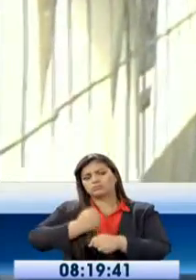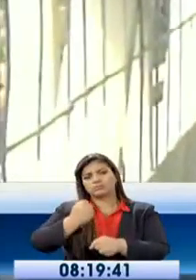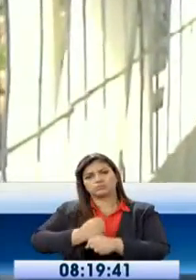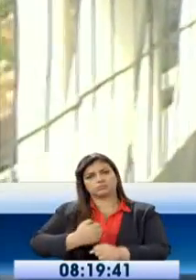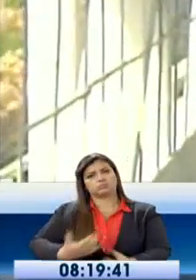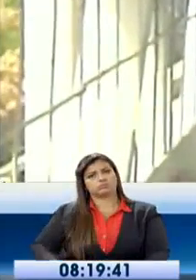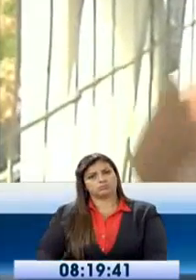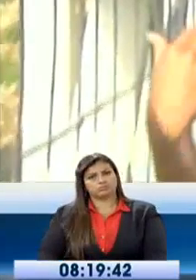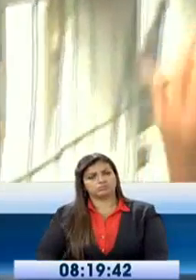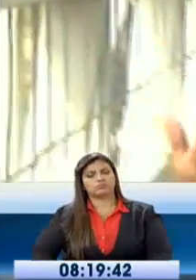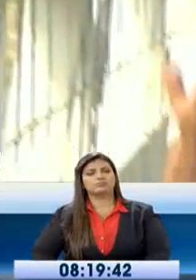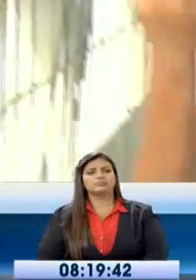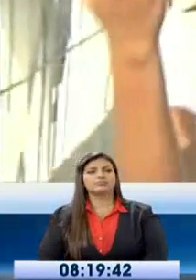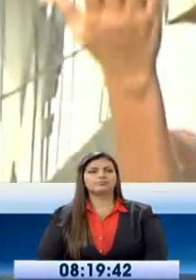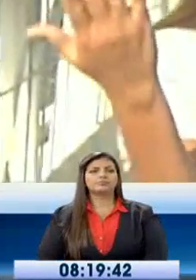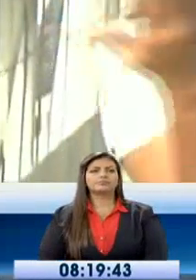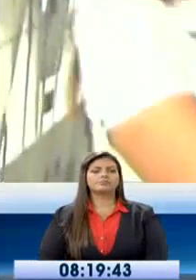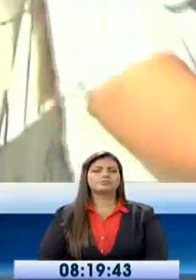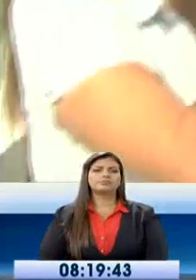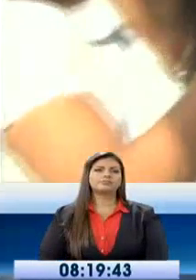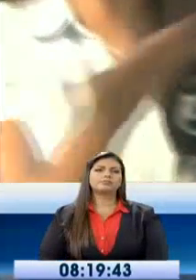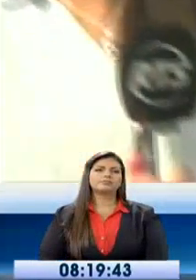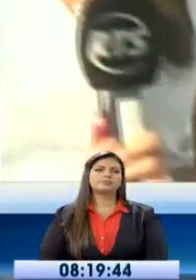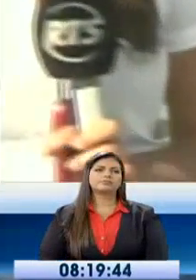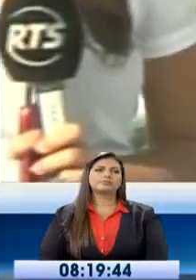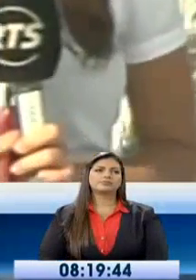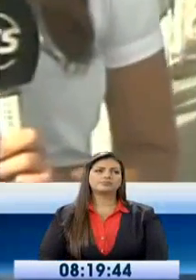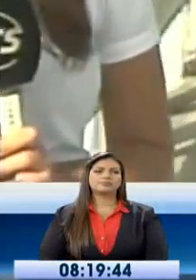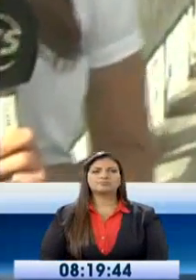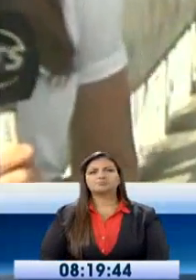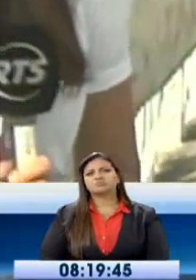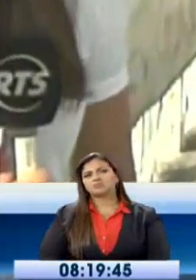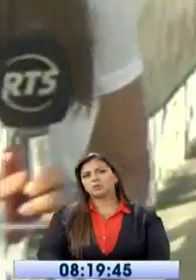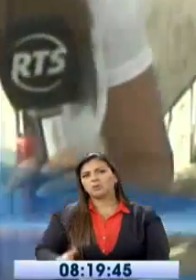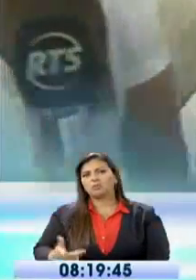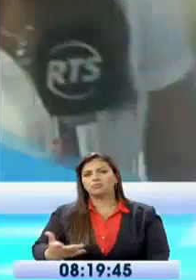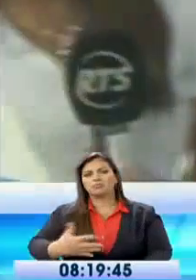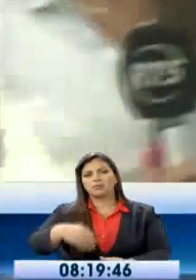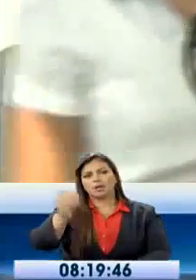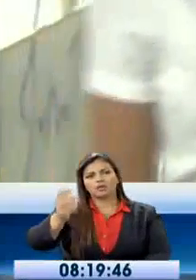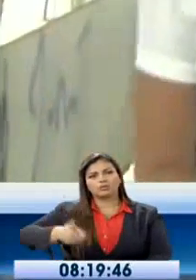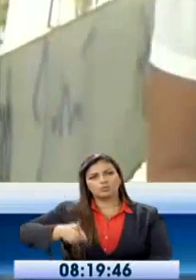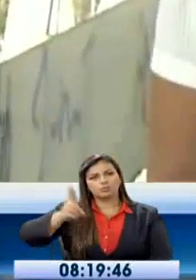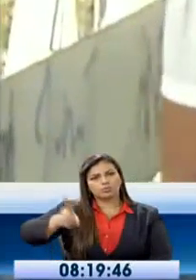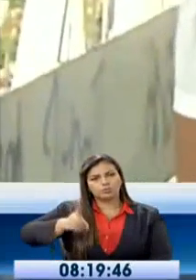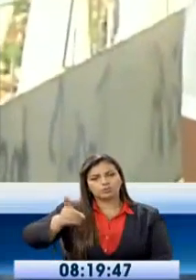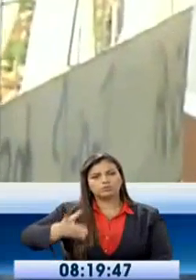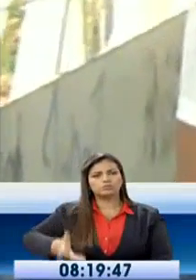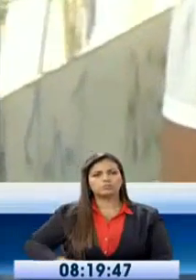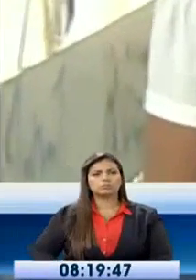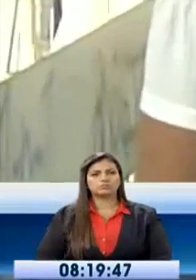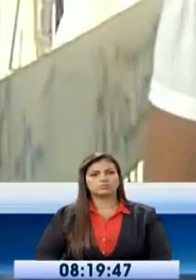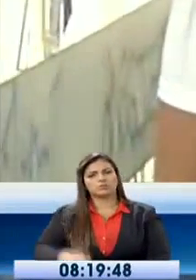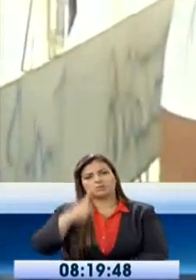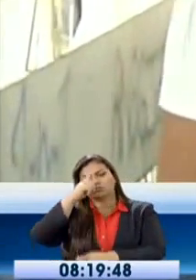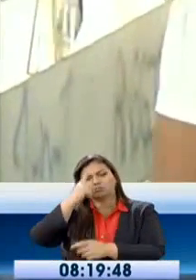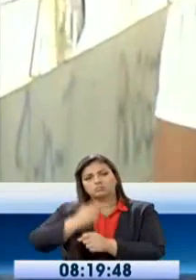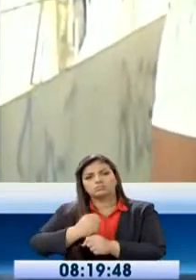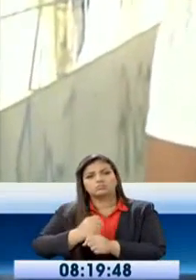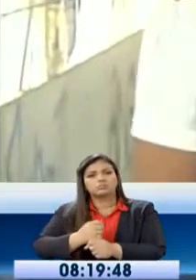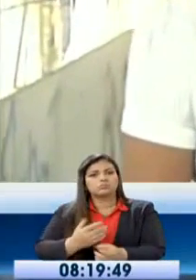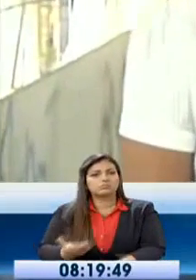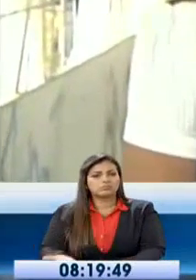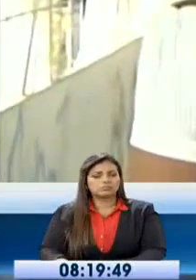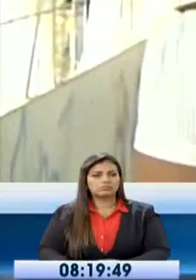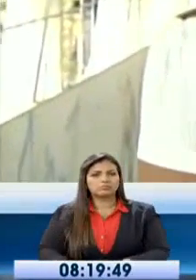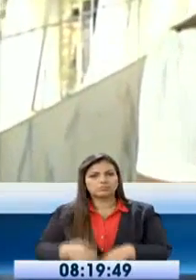este lado, pero cruzan para dirigirse a cantones, por ejemplo, al cantón Durán, para trabajar. Es el informe